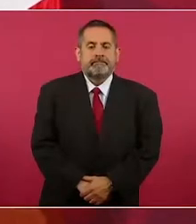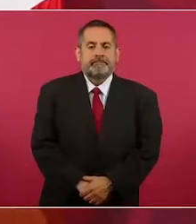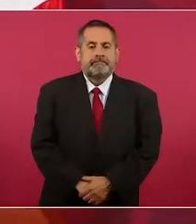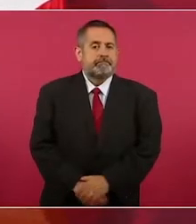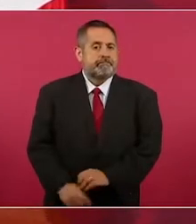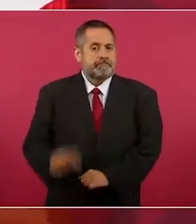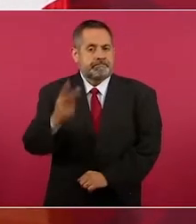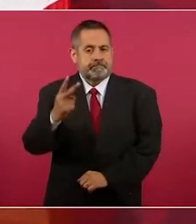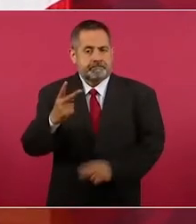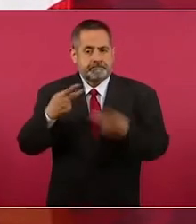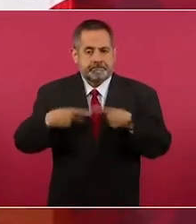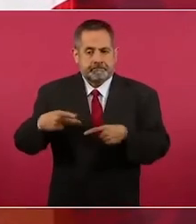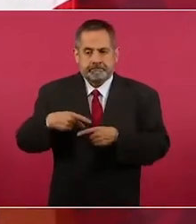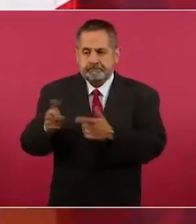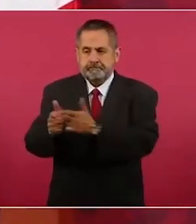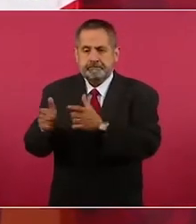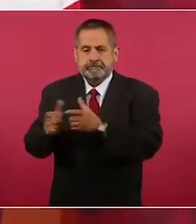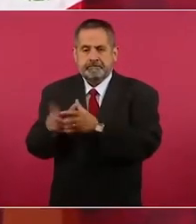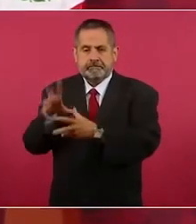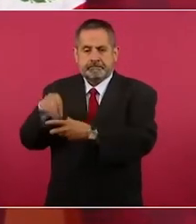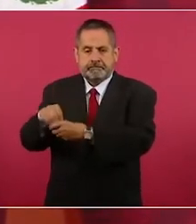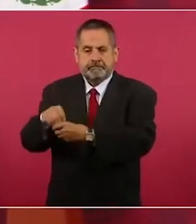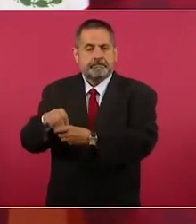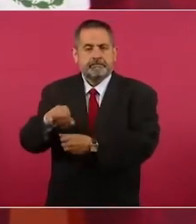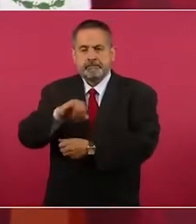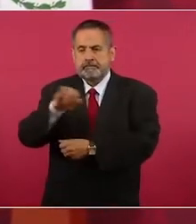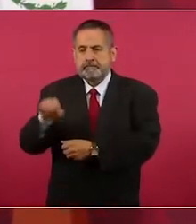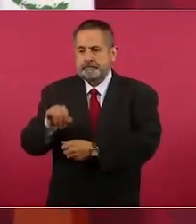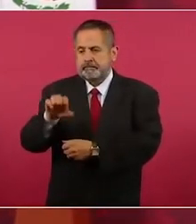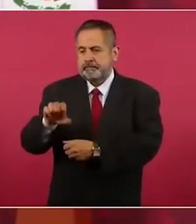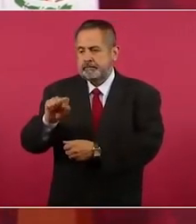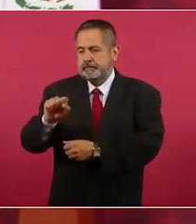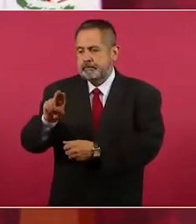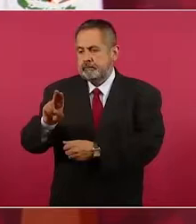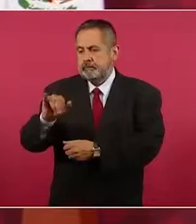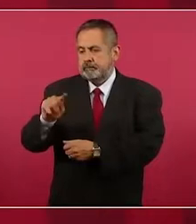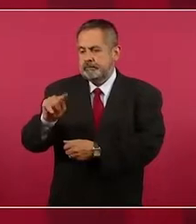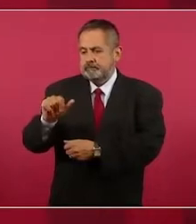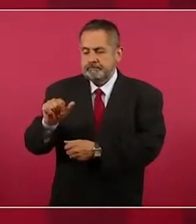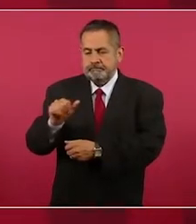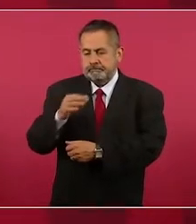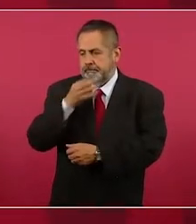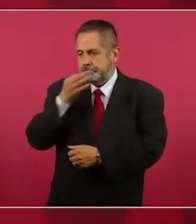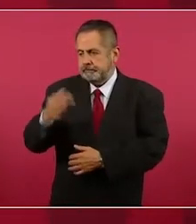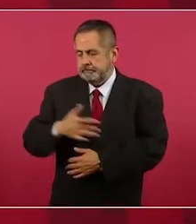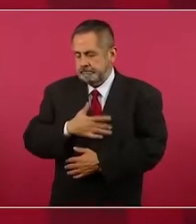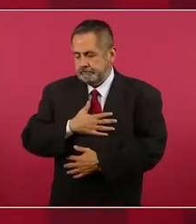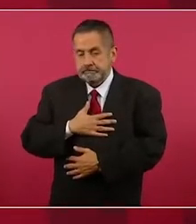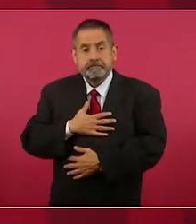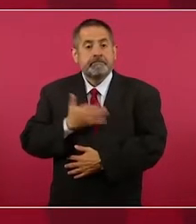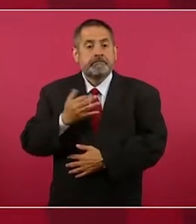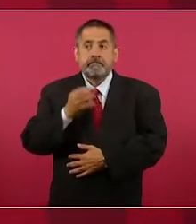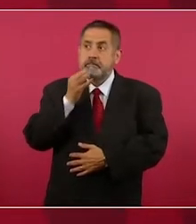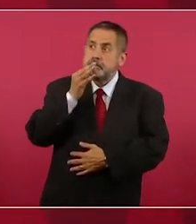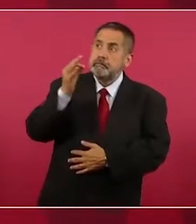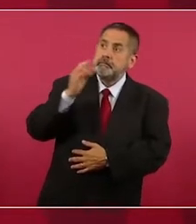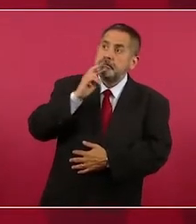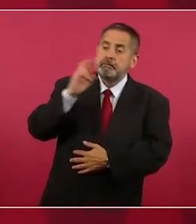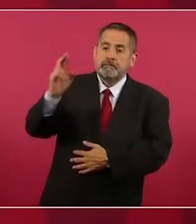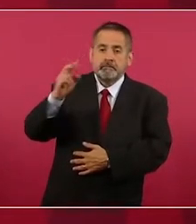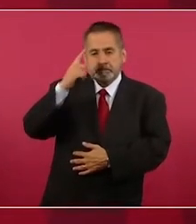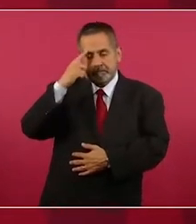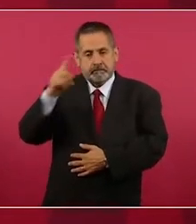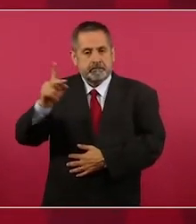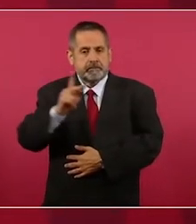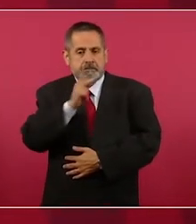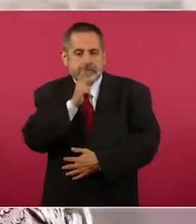respuesta al mensaje del Papa Francisco, que aún en